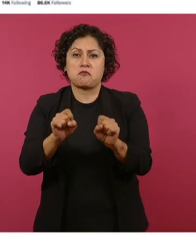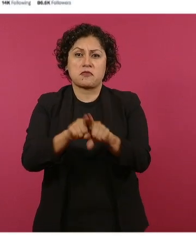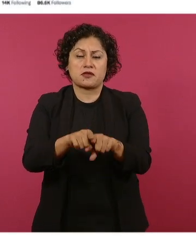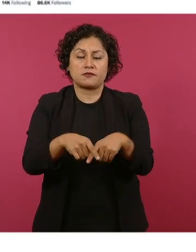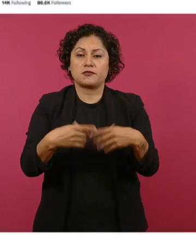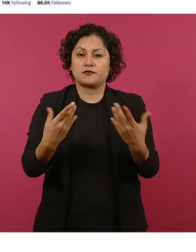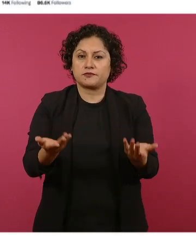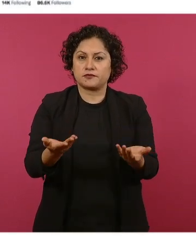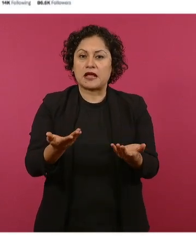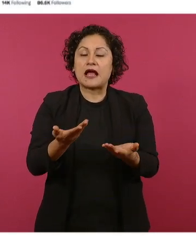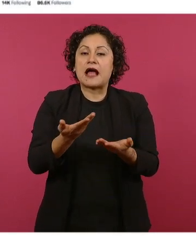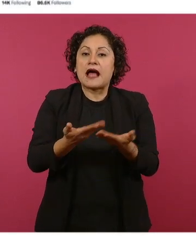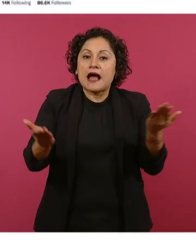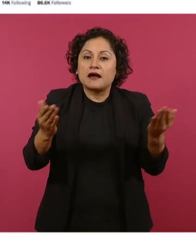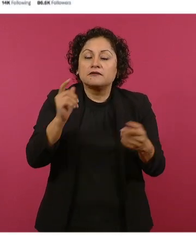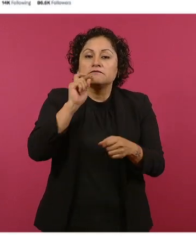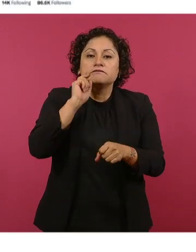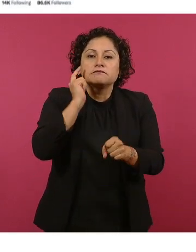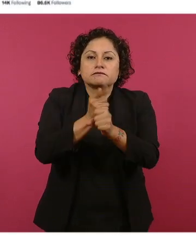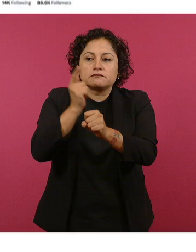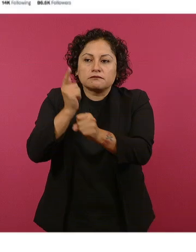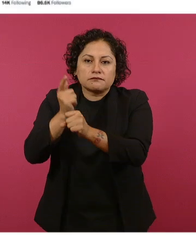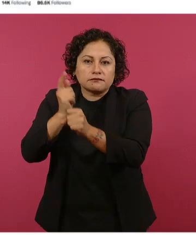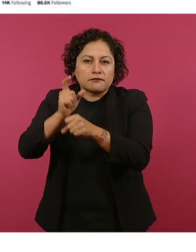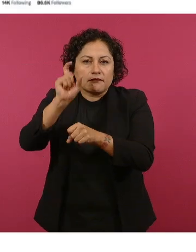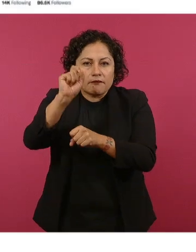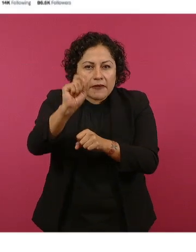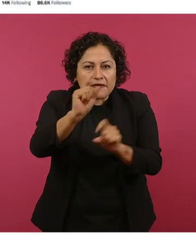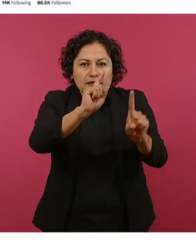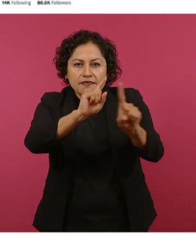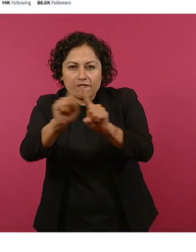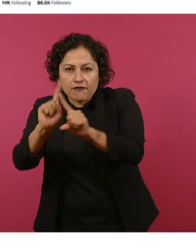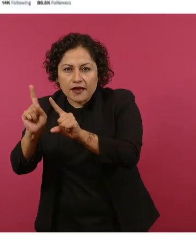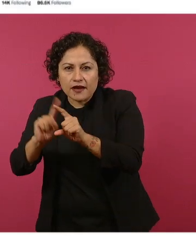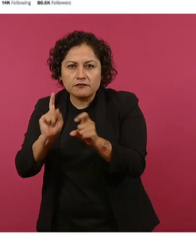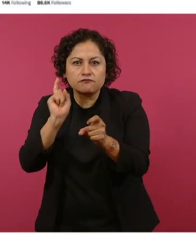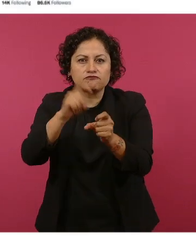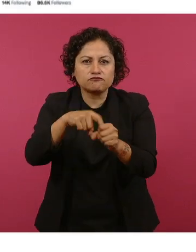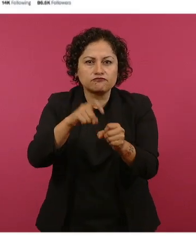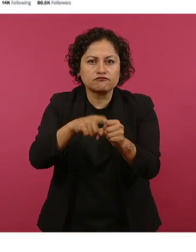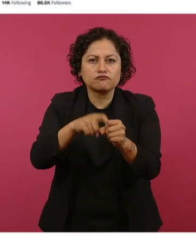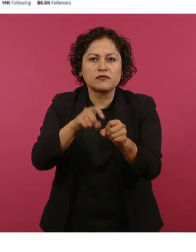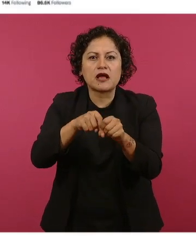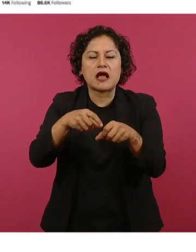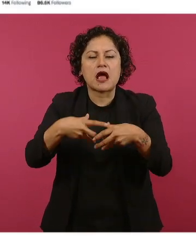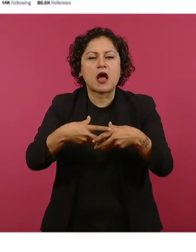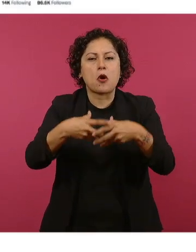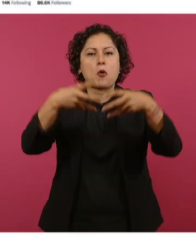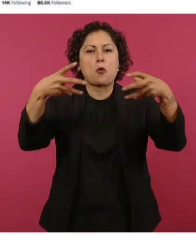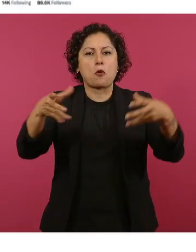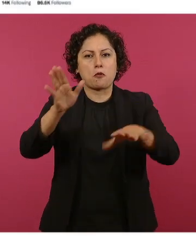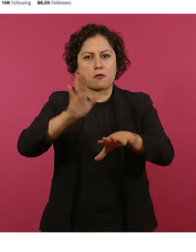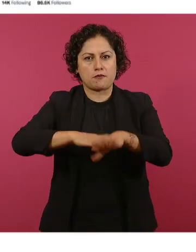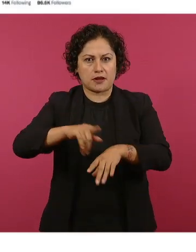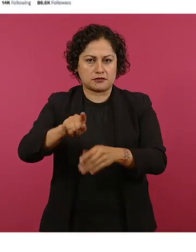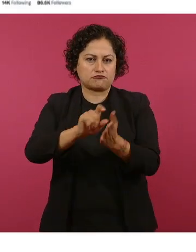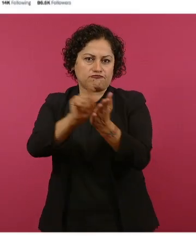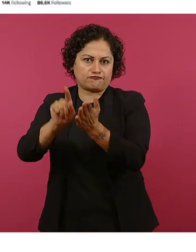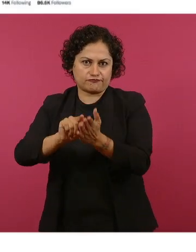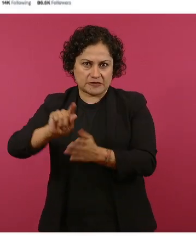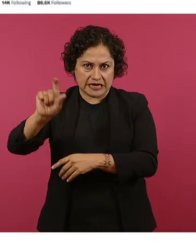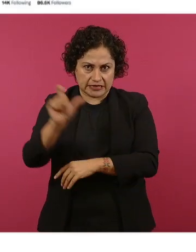identificado 20 cuentas que dan mayor impulso a las tendencias en X. Entre ellos destacan, ¿quién